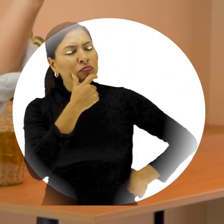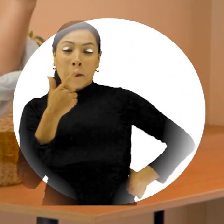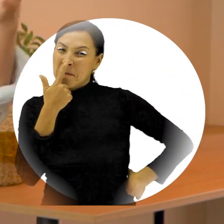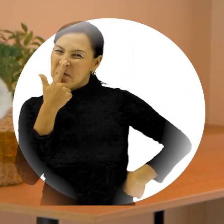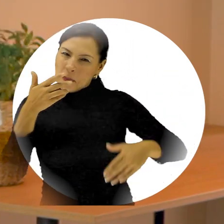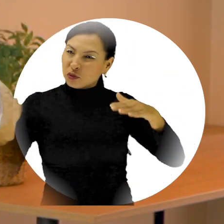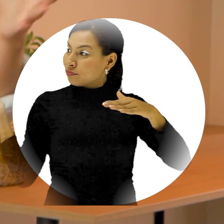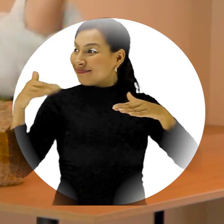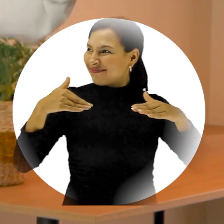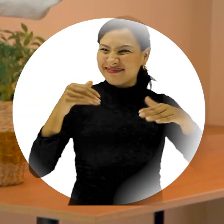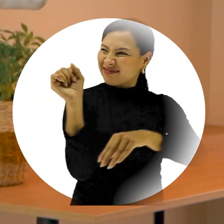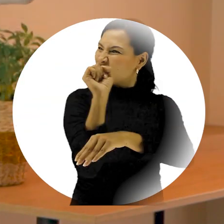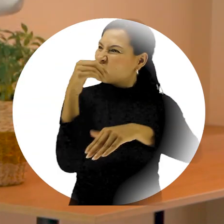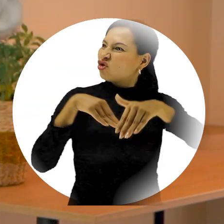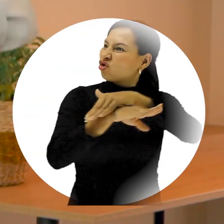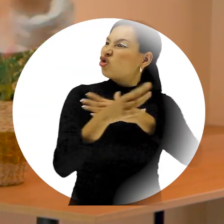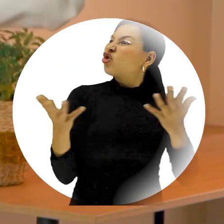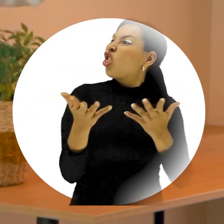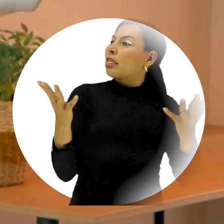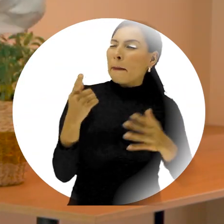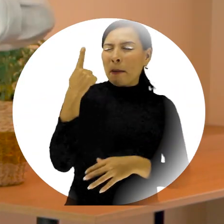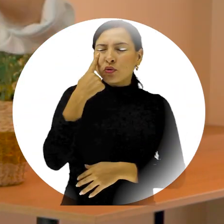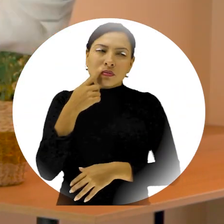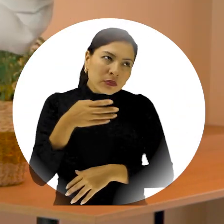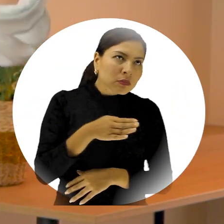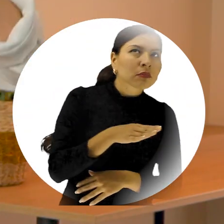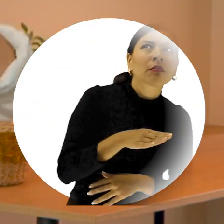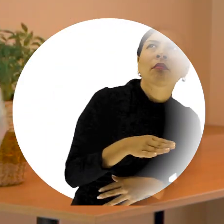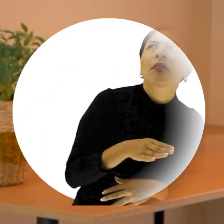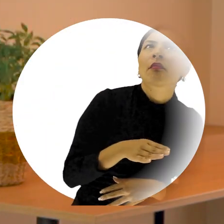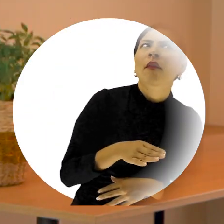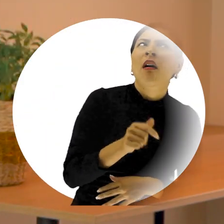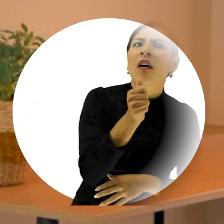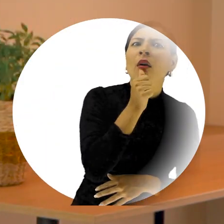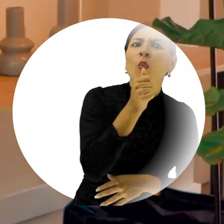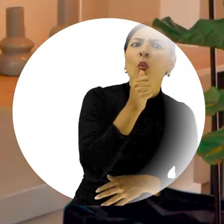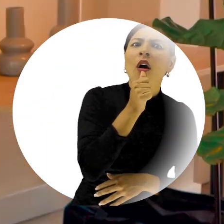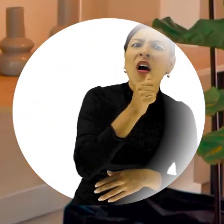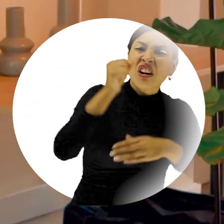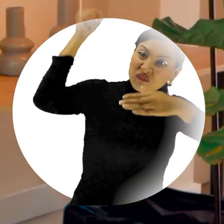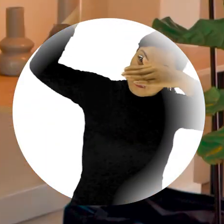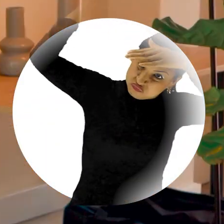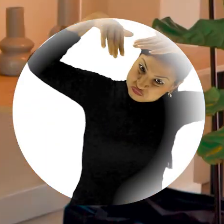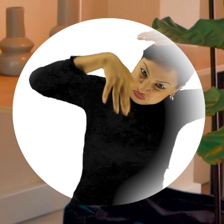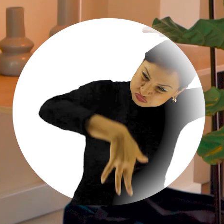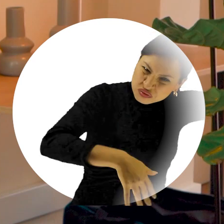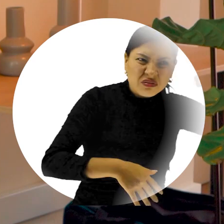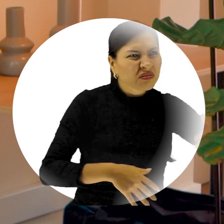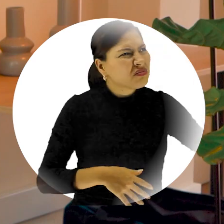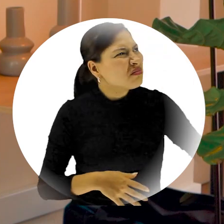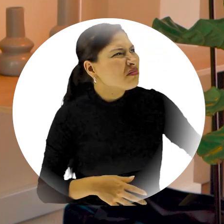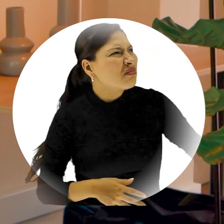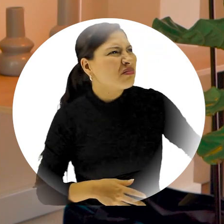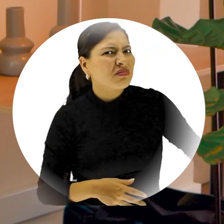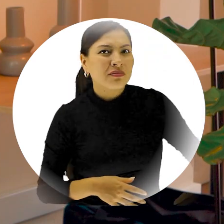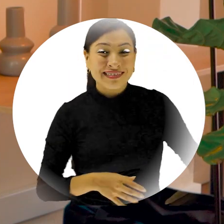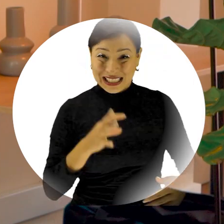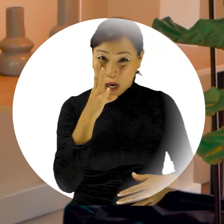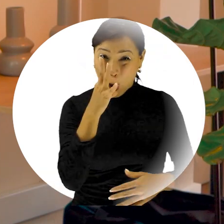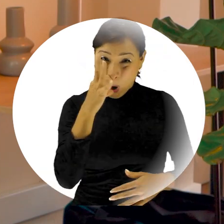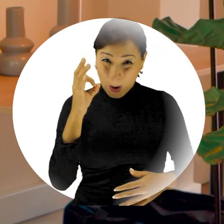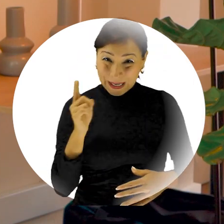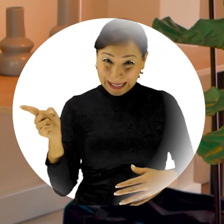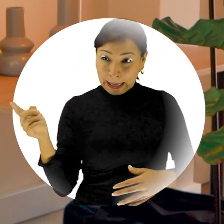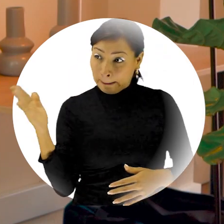cascada dentro, o sea, literalmente como un chorro de agua cayendo, y el señor decía, no, el mismo señor que nos estaba mostrando el apartamento, como